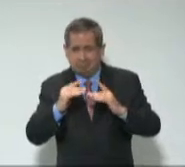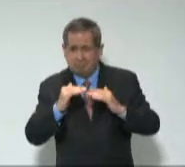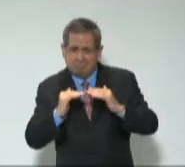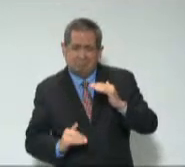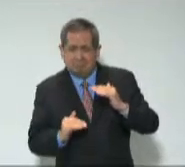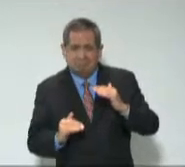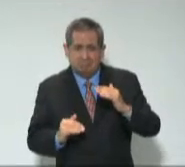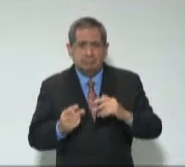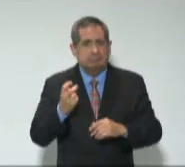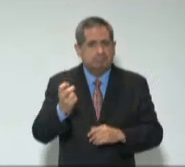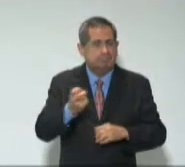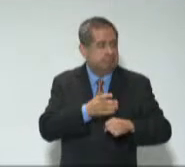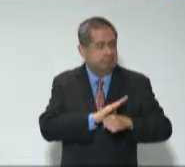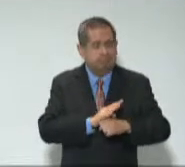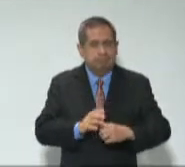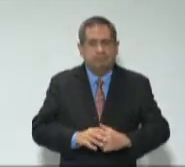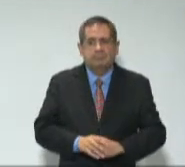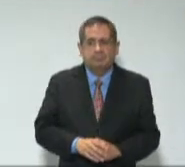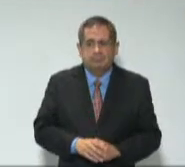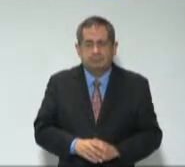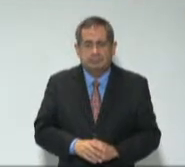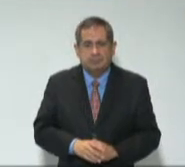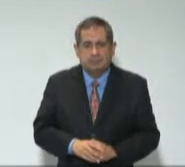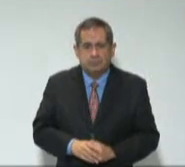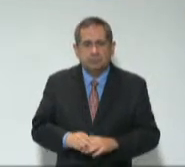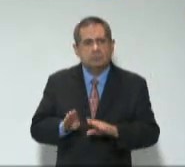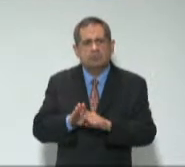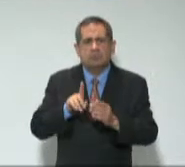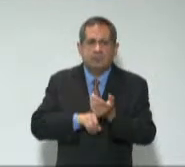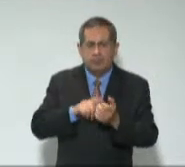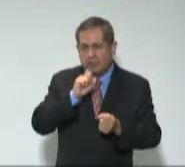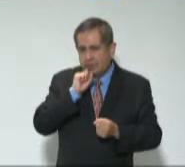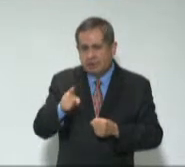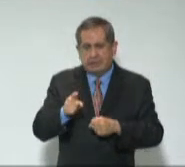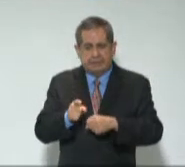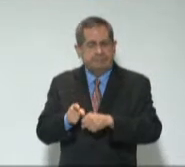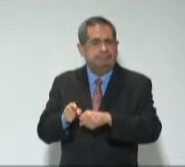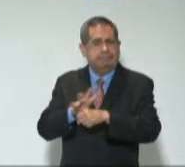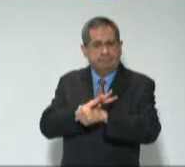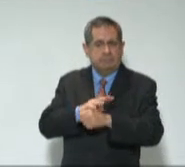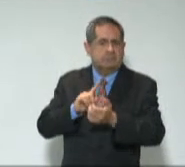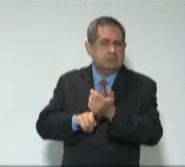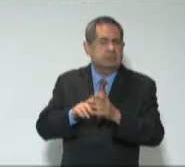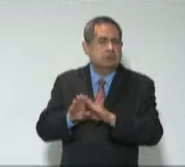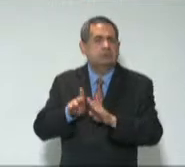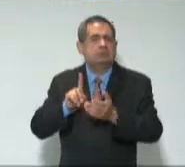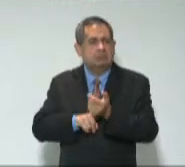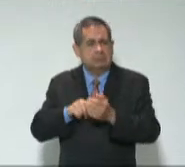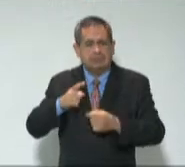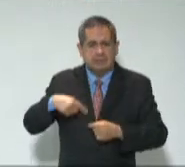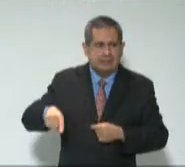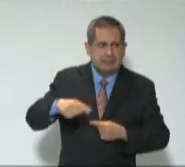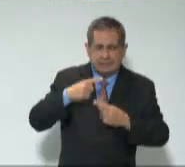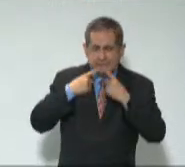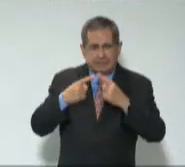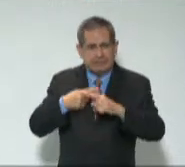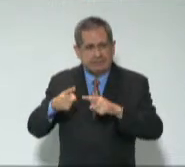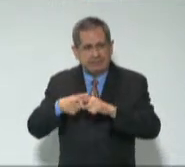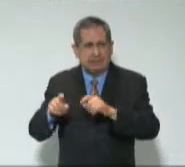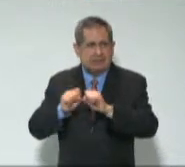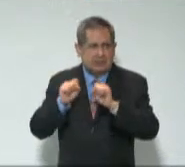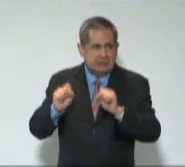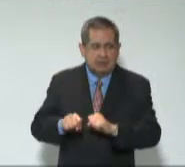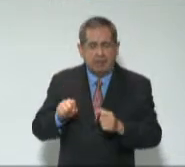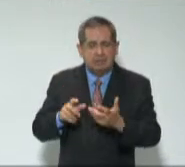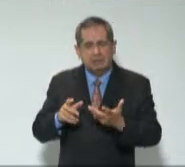pandemia y bueno el los efectos que ha tenido también covid-19 en los en los propios sistemas de salud y